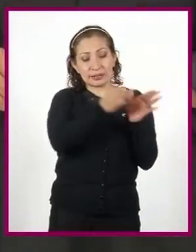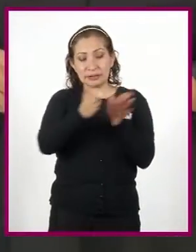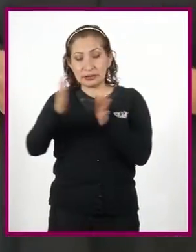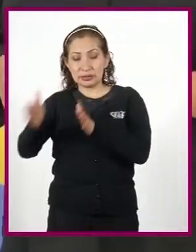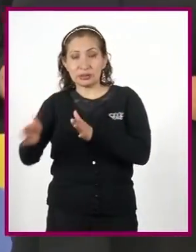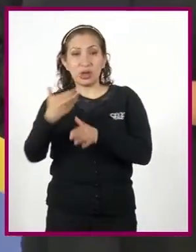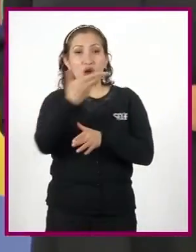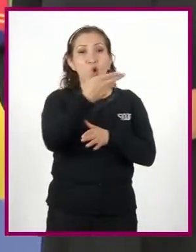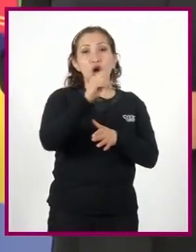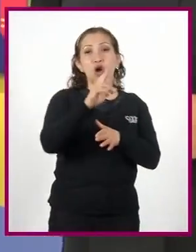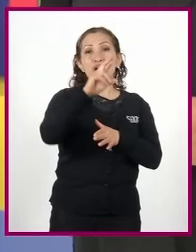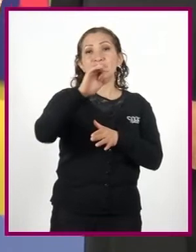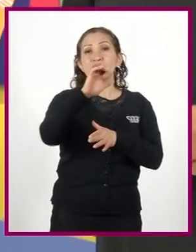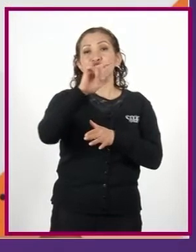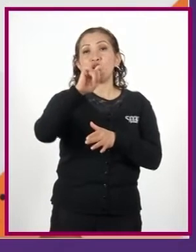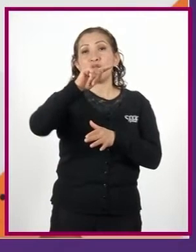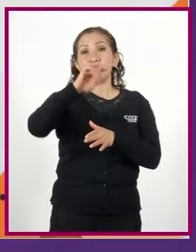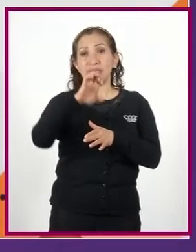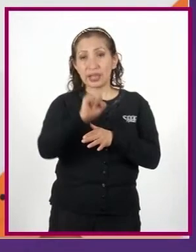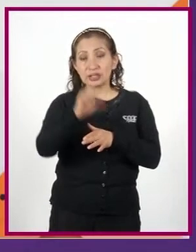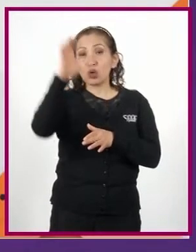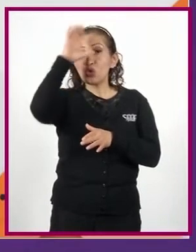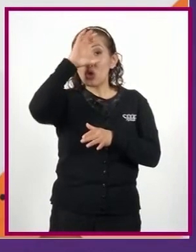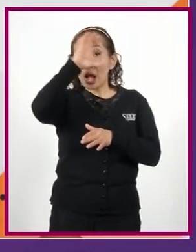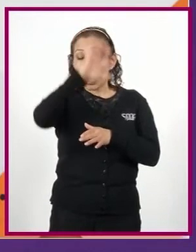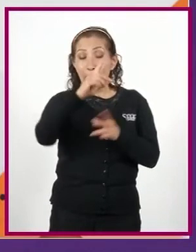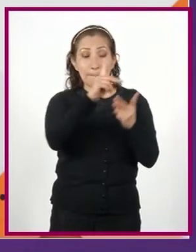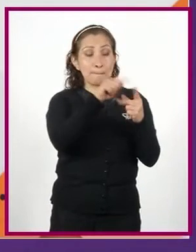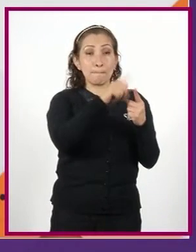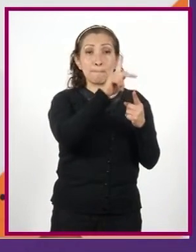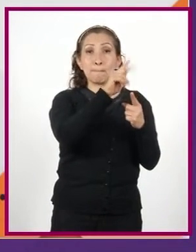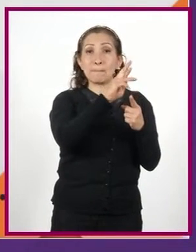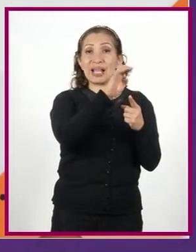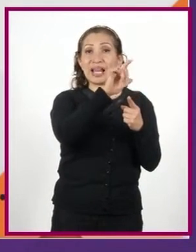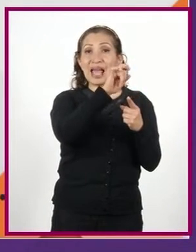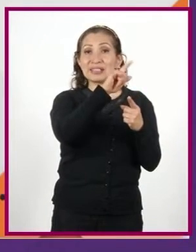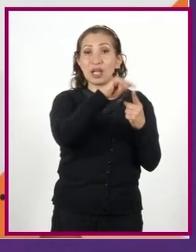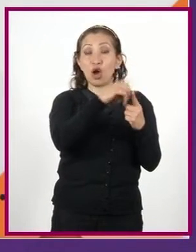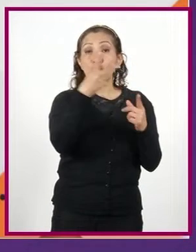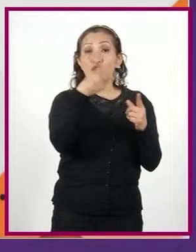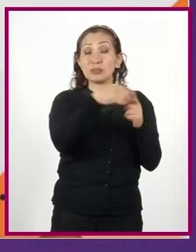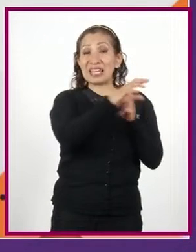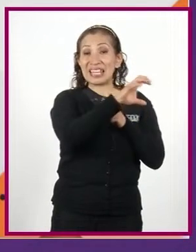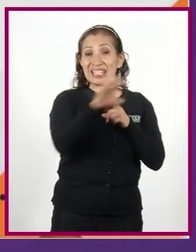como horizontes culturales: el preclásico, del